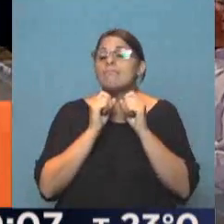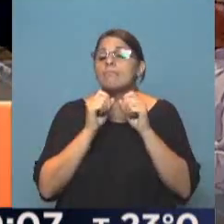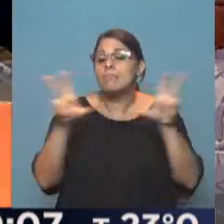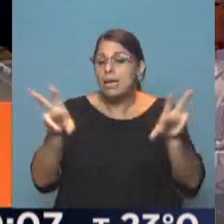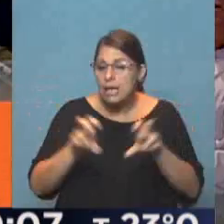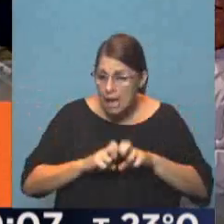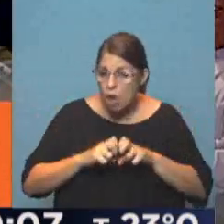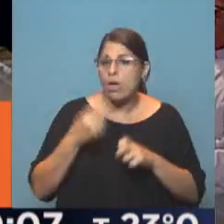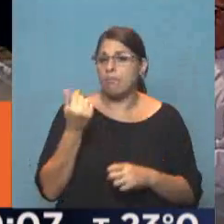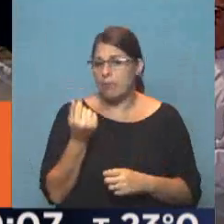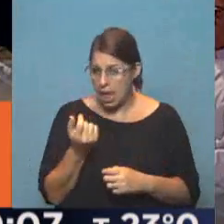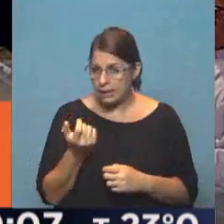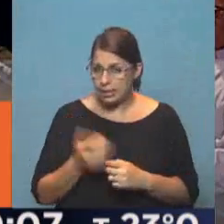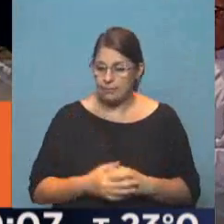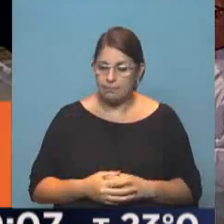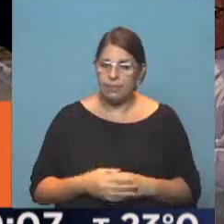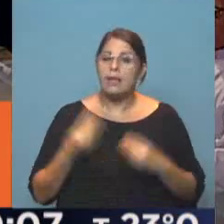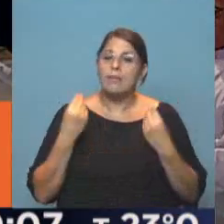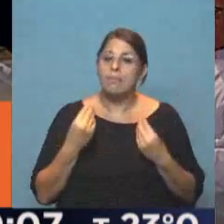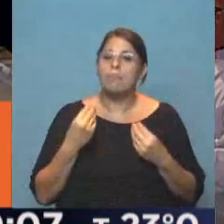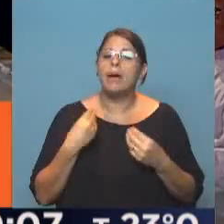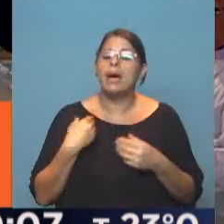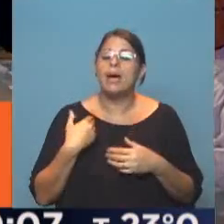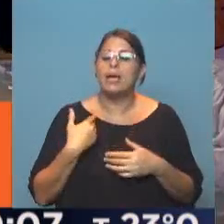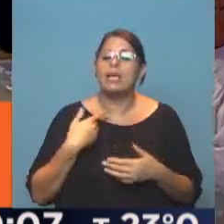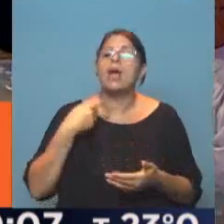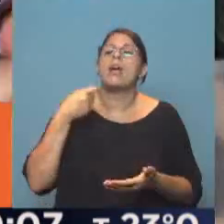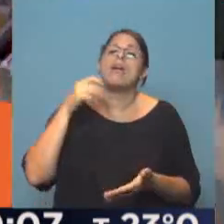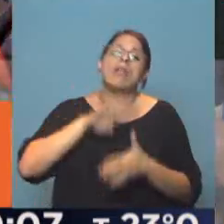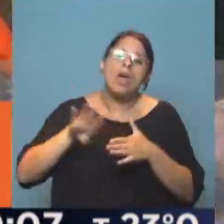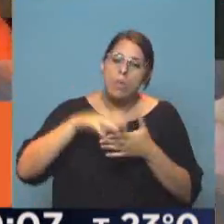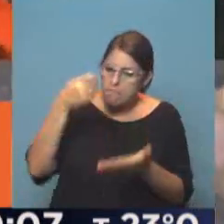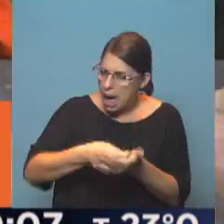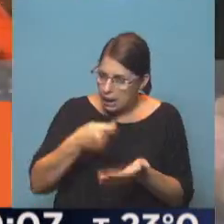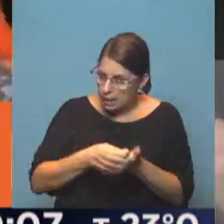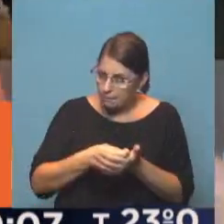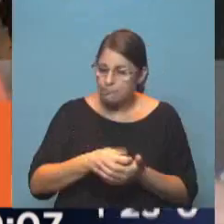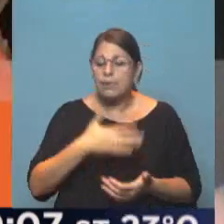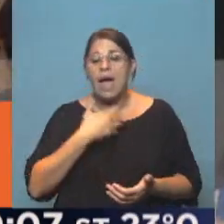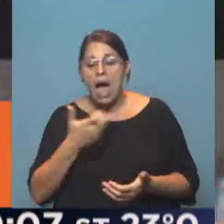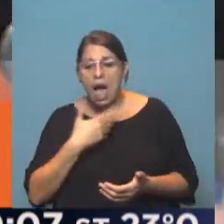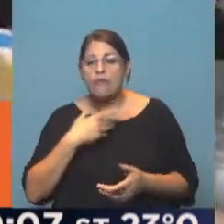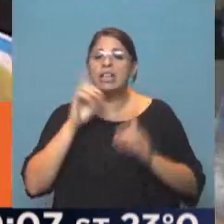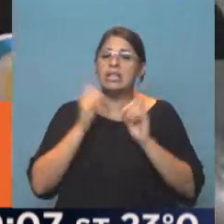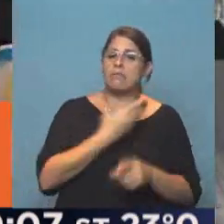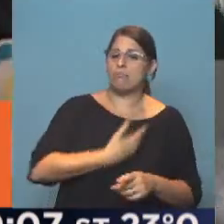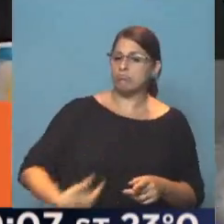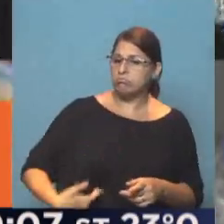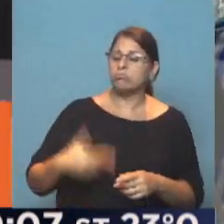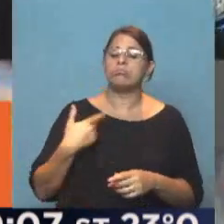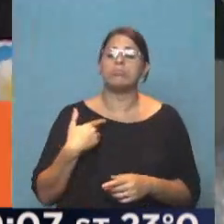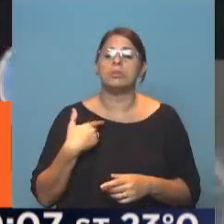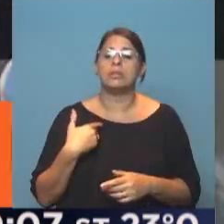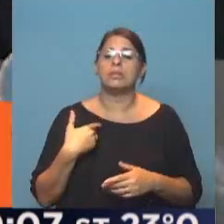cantidad de ingresos que puede hacer que se puedan terminar cumpliendo estas deudas. AFA y la dirigencia hizo